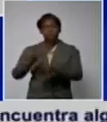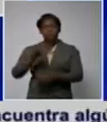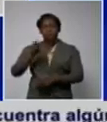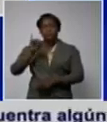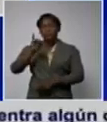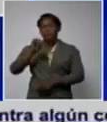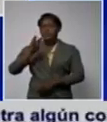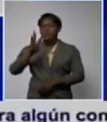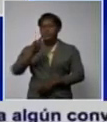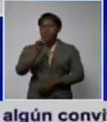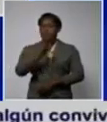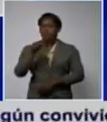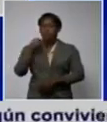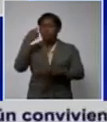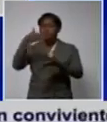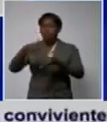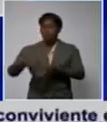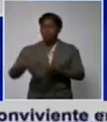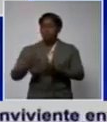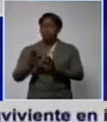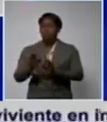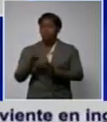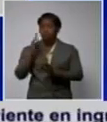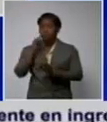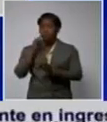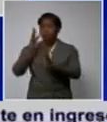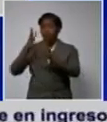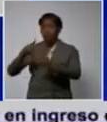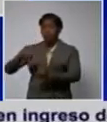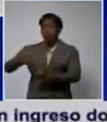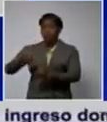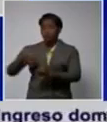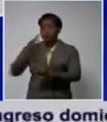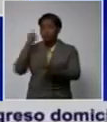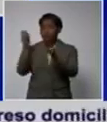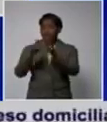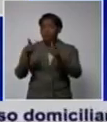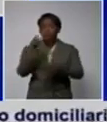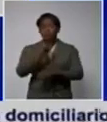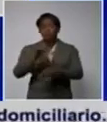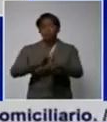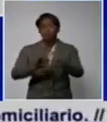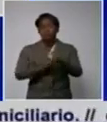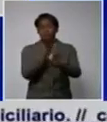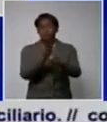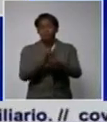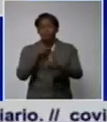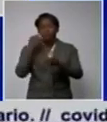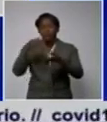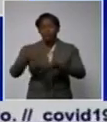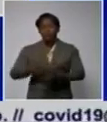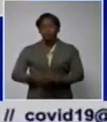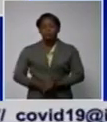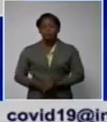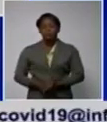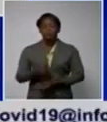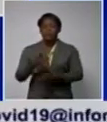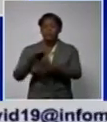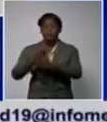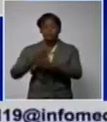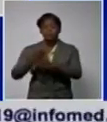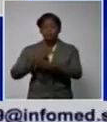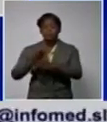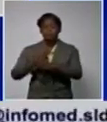acumulados, también muy elevado el número de fallecidos, y eso da una tasa de incidencia de un